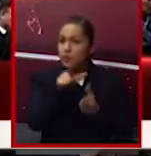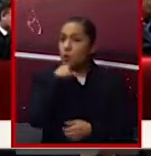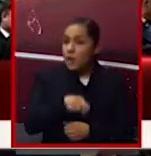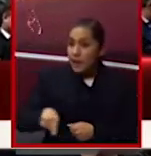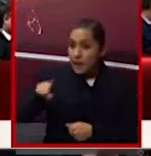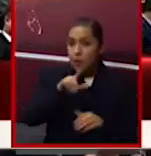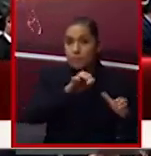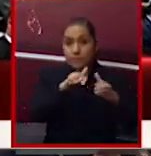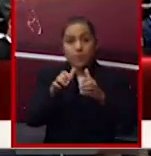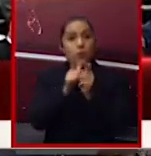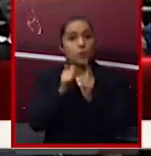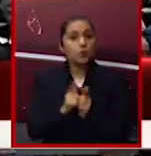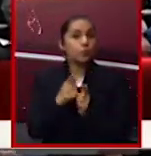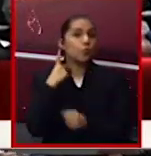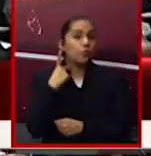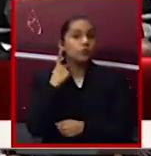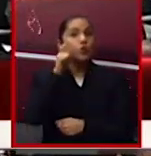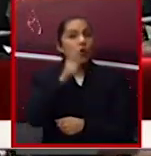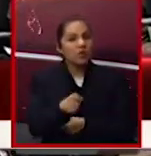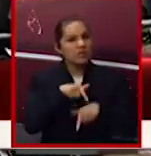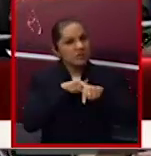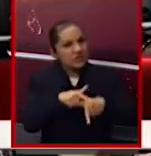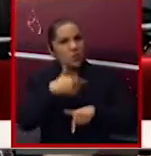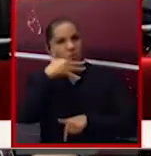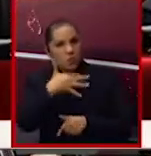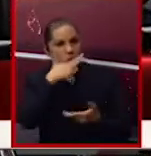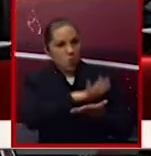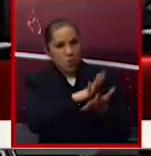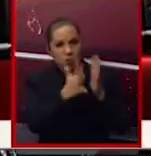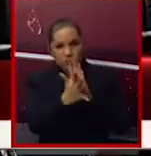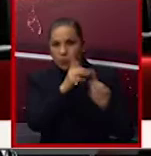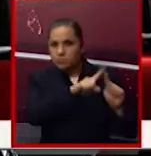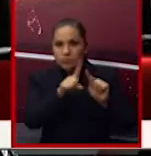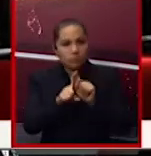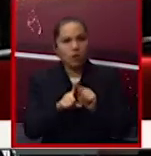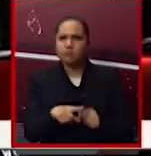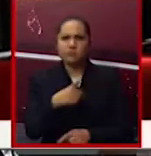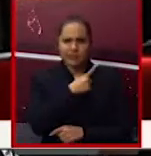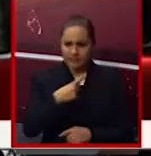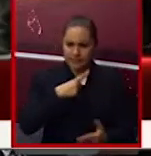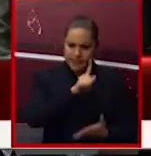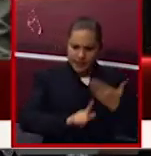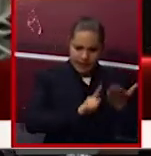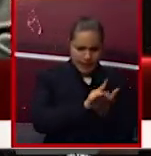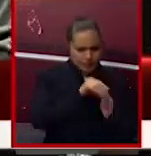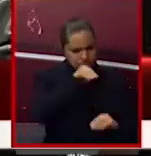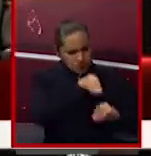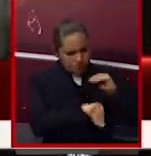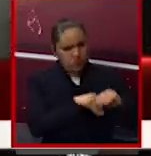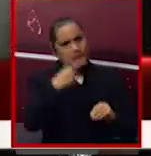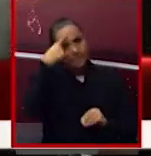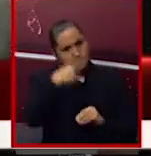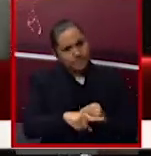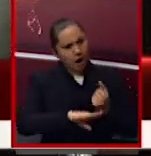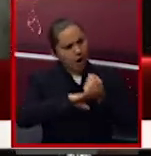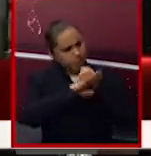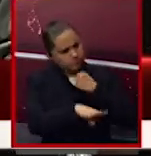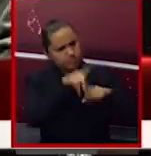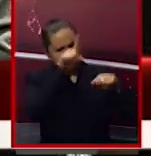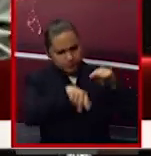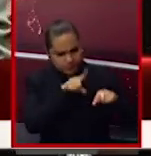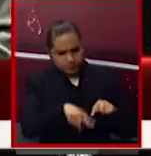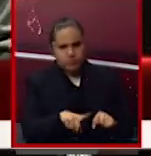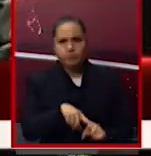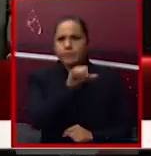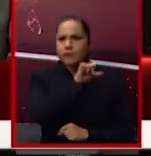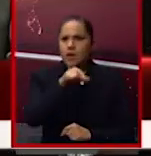de la corrupción, por lo que es impostergable aprobar una ley que reduzca y transparente los recursos públicos